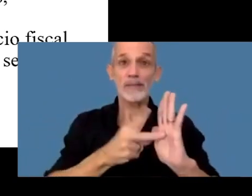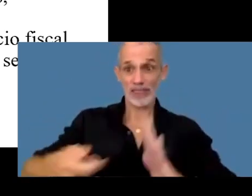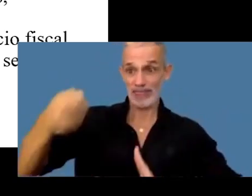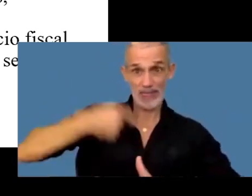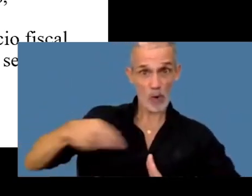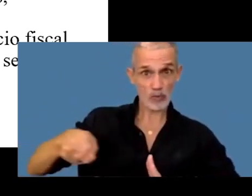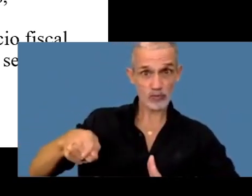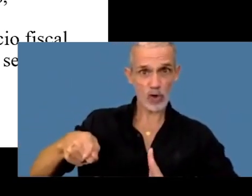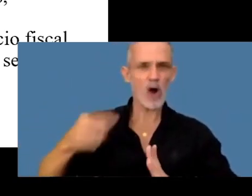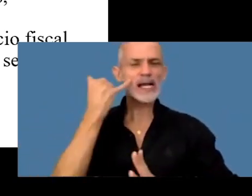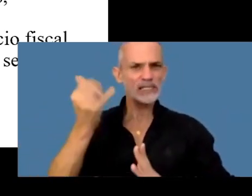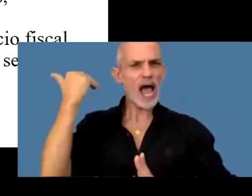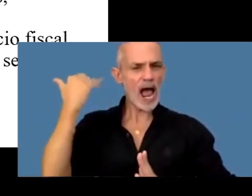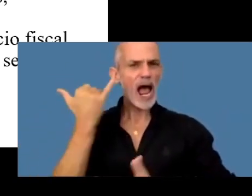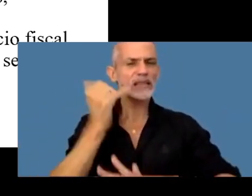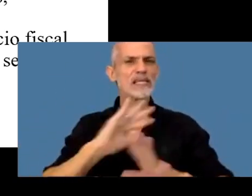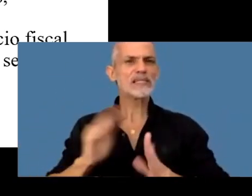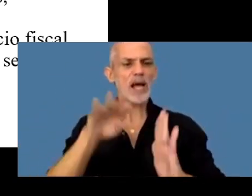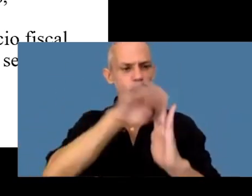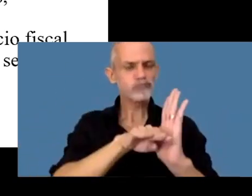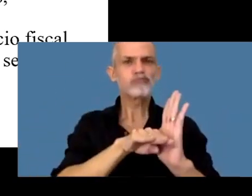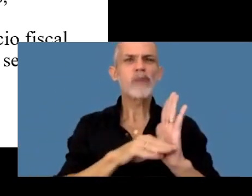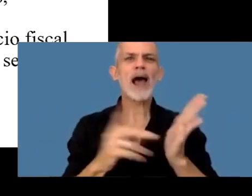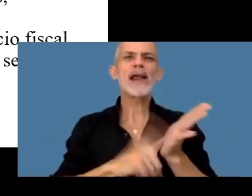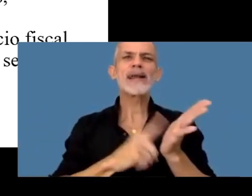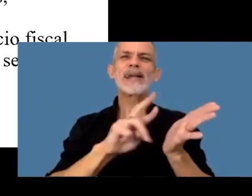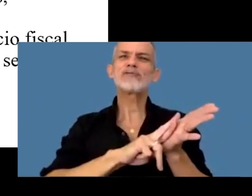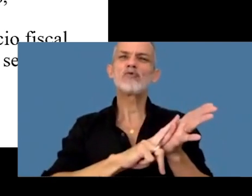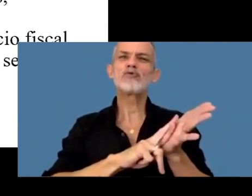ya se había previsto en la Resolución General